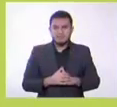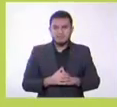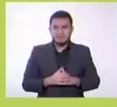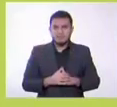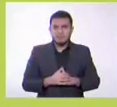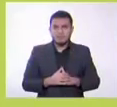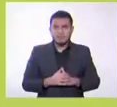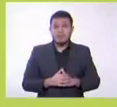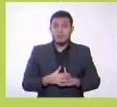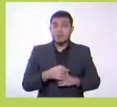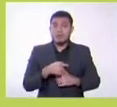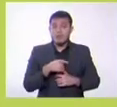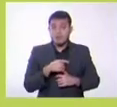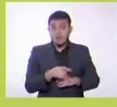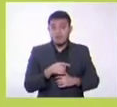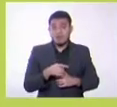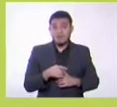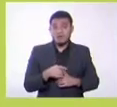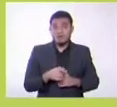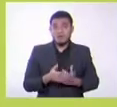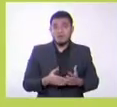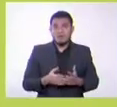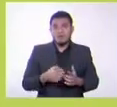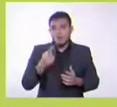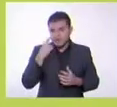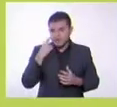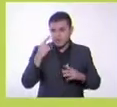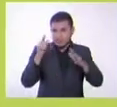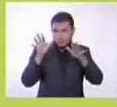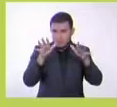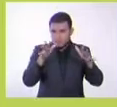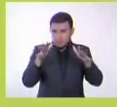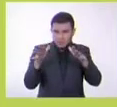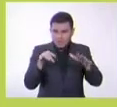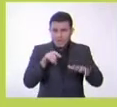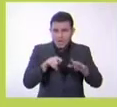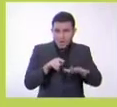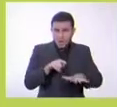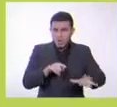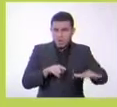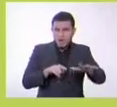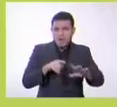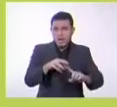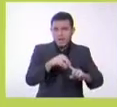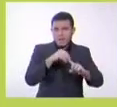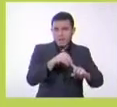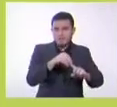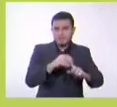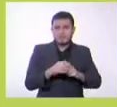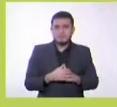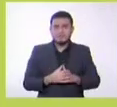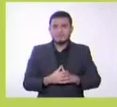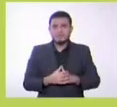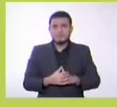Es el promedio de las condiciones meteorológicas que caracteriza a un lugar en específico.